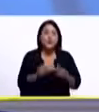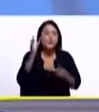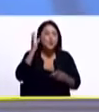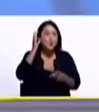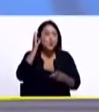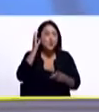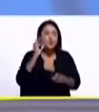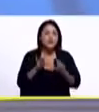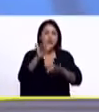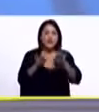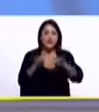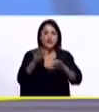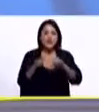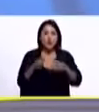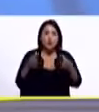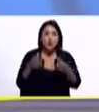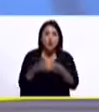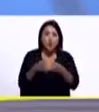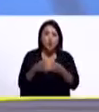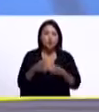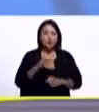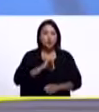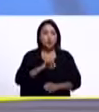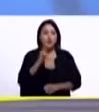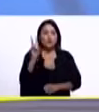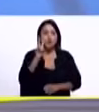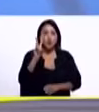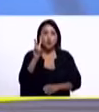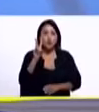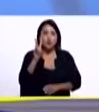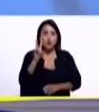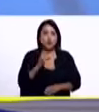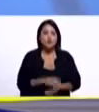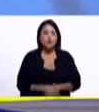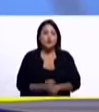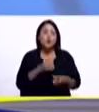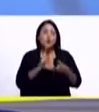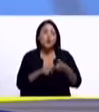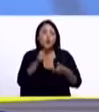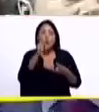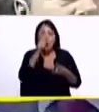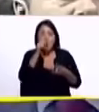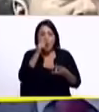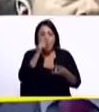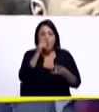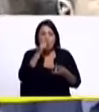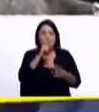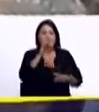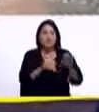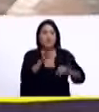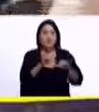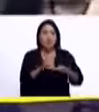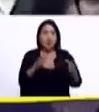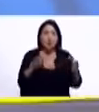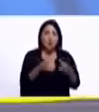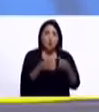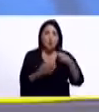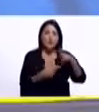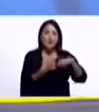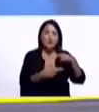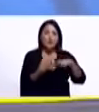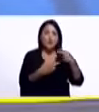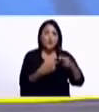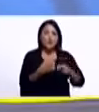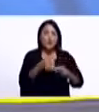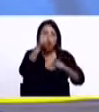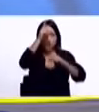Montero, secretaria general del Movimiento Somos Venezuela, a William José Benavides, secretario general del Movimiento Revolucionario